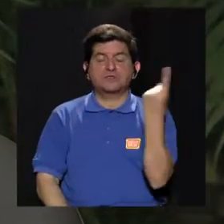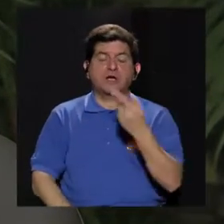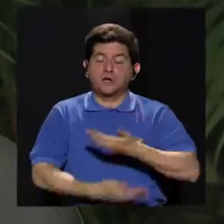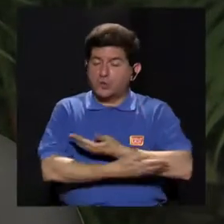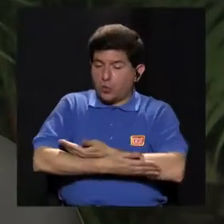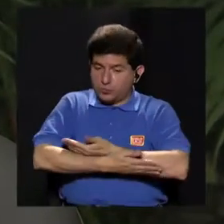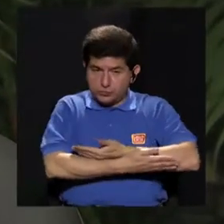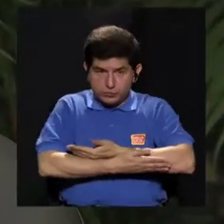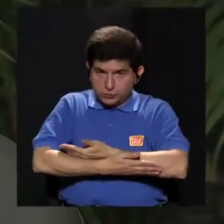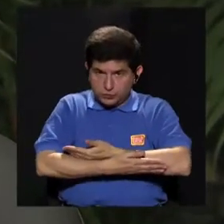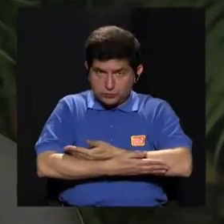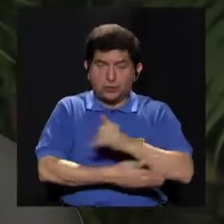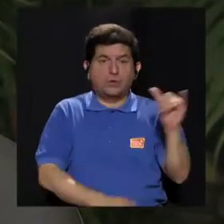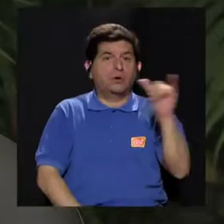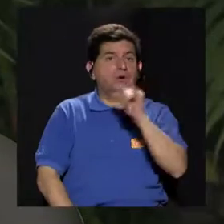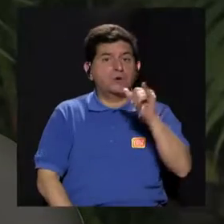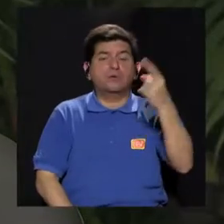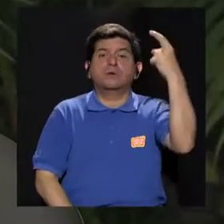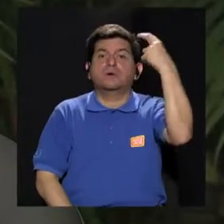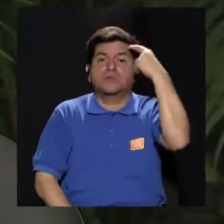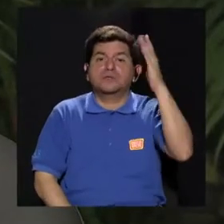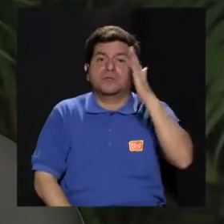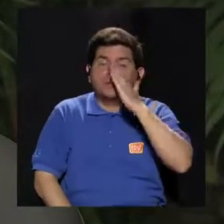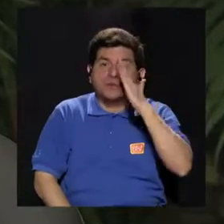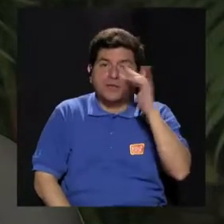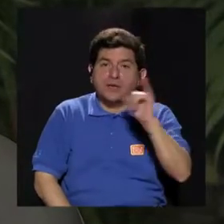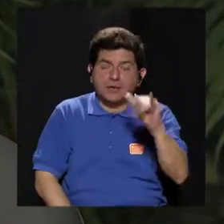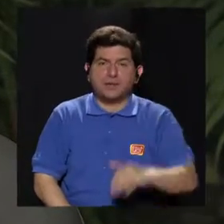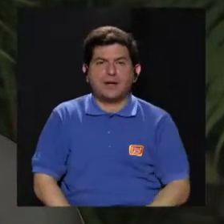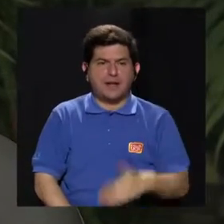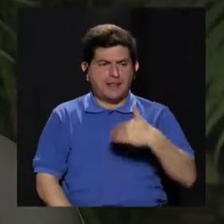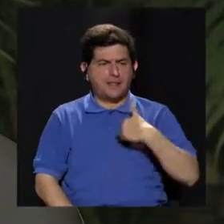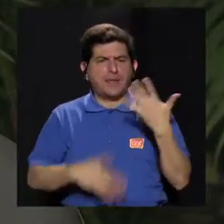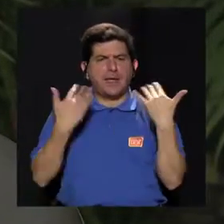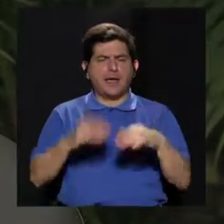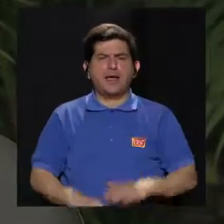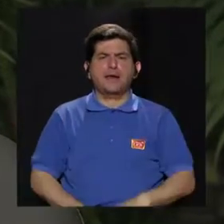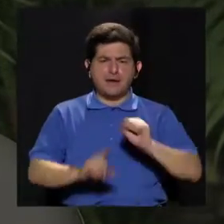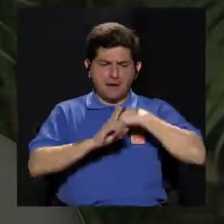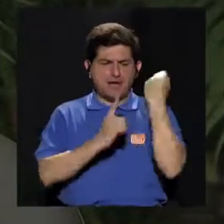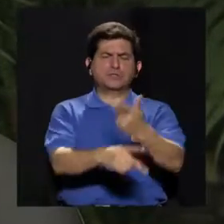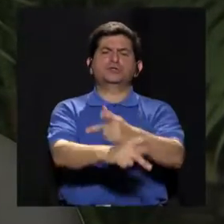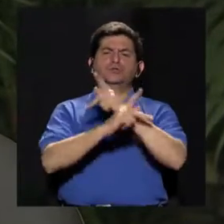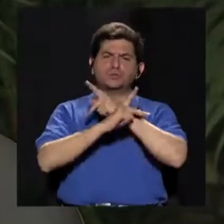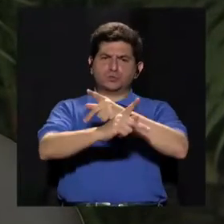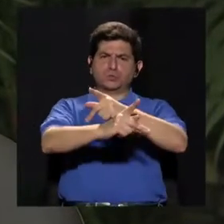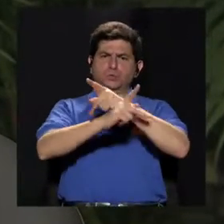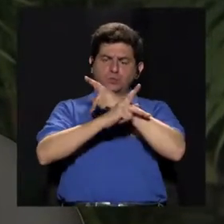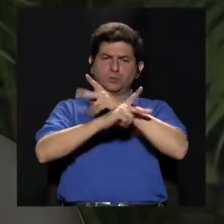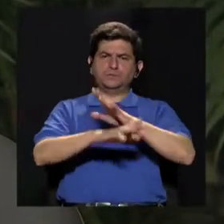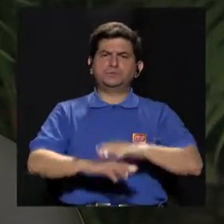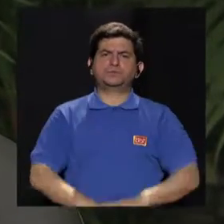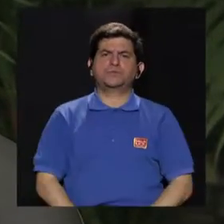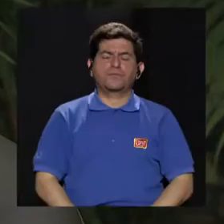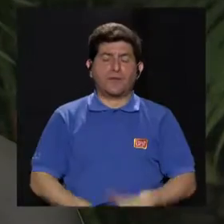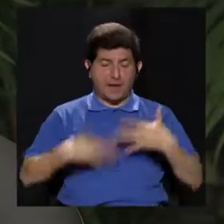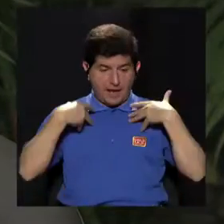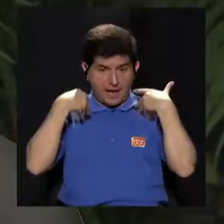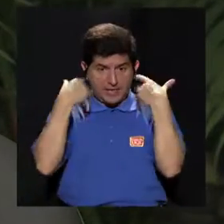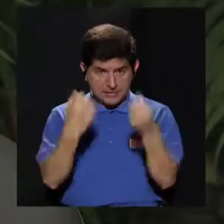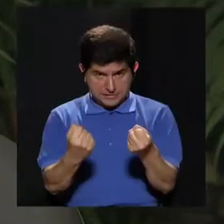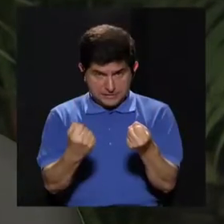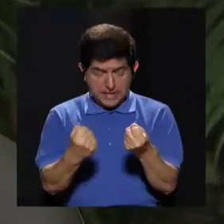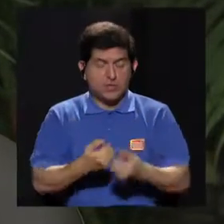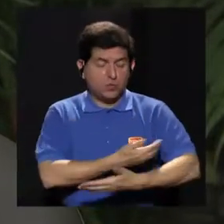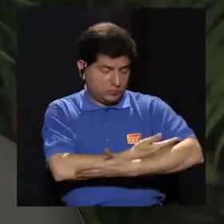no solo para el bebé, sino para la madre. Tiene demasiados factores protectores para